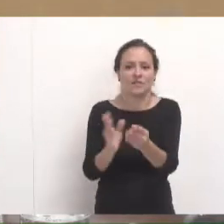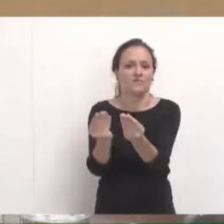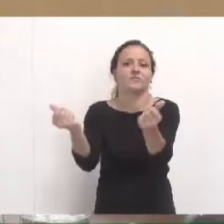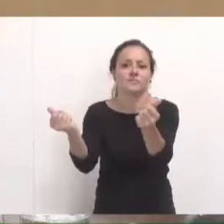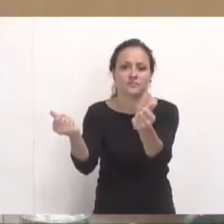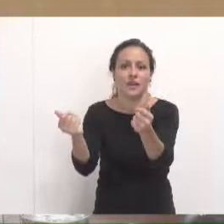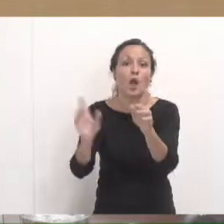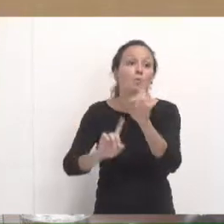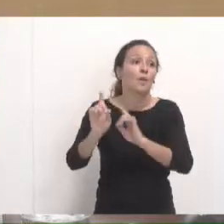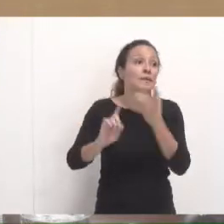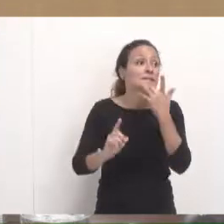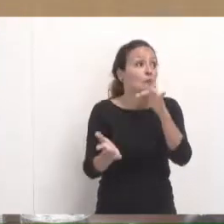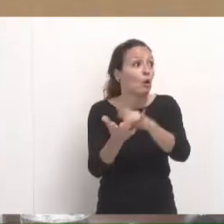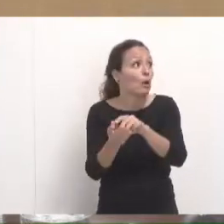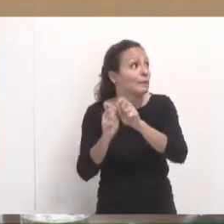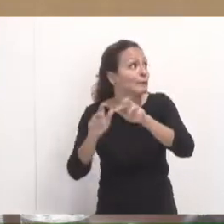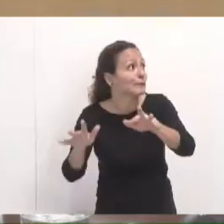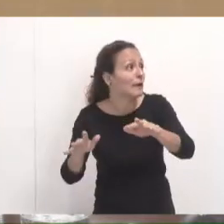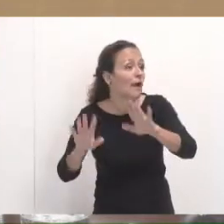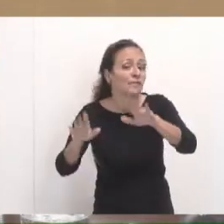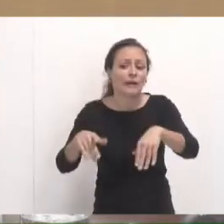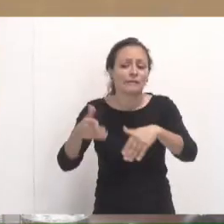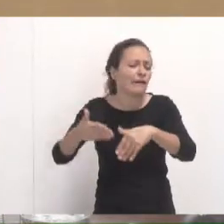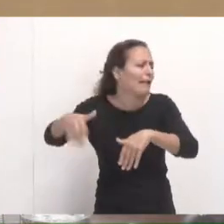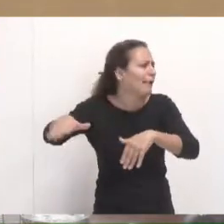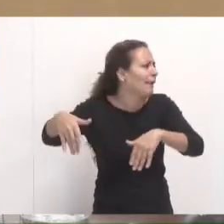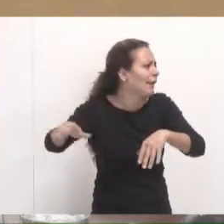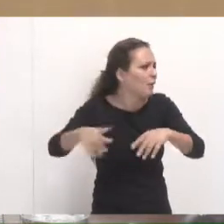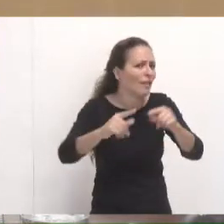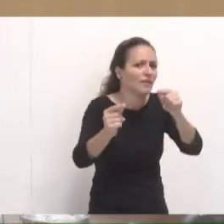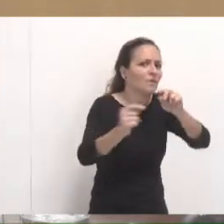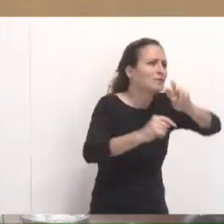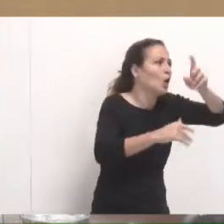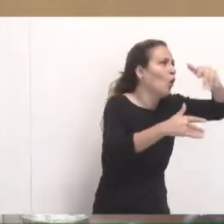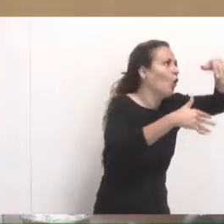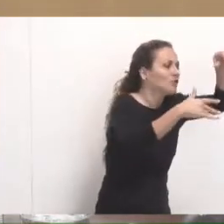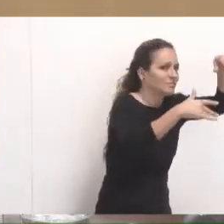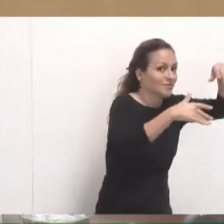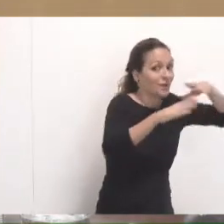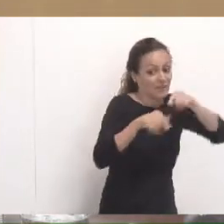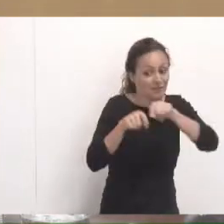puntos, pues no se actúe porque nos metemos en otro tipo de debate.